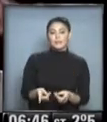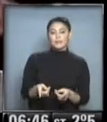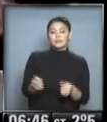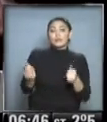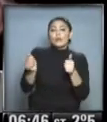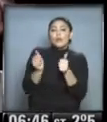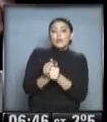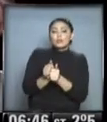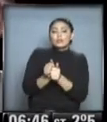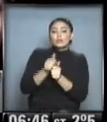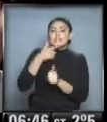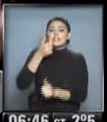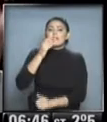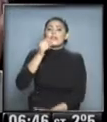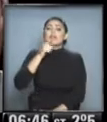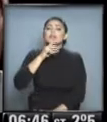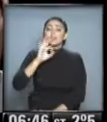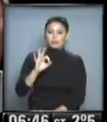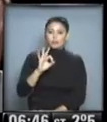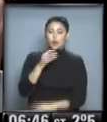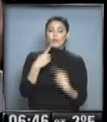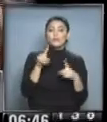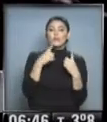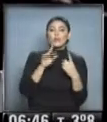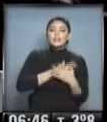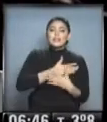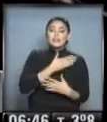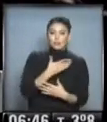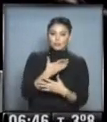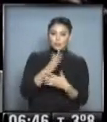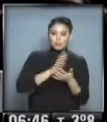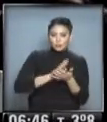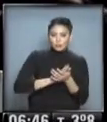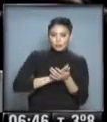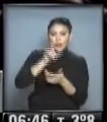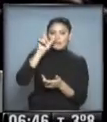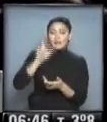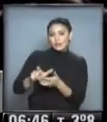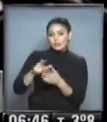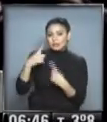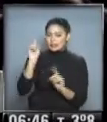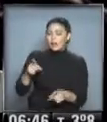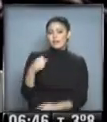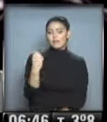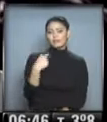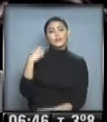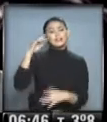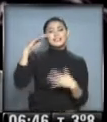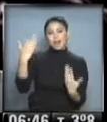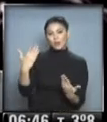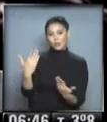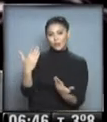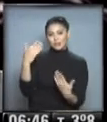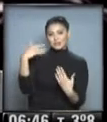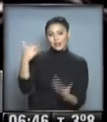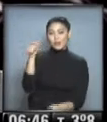a Ernesto Sábato la música del romance de la muerte de Juan Lavalle. Los saludamos hoy